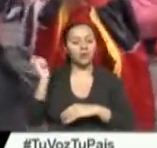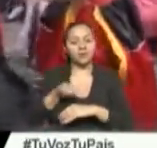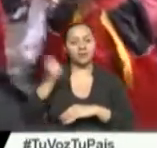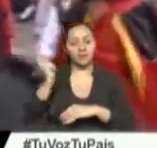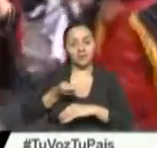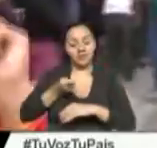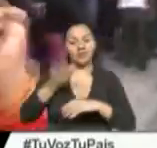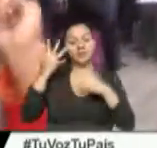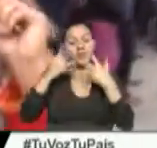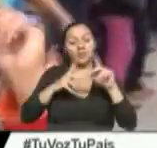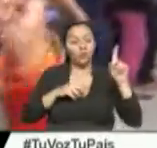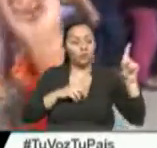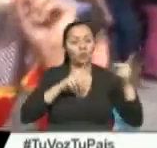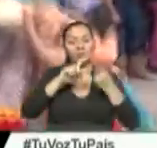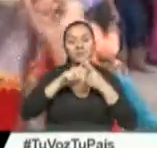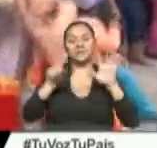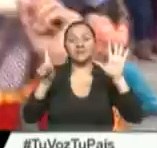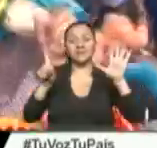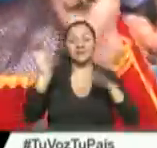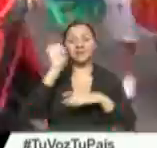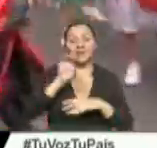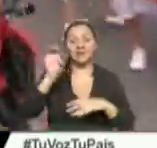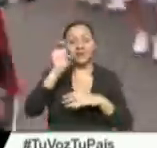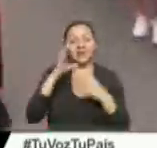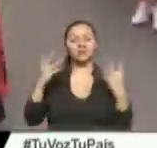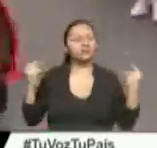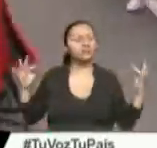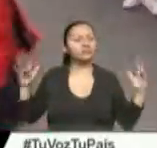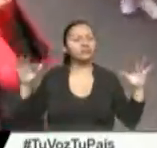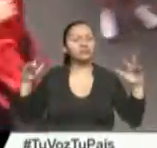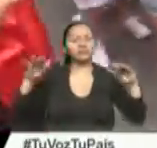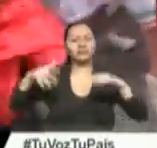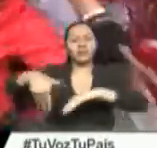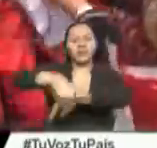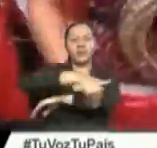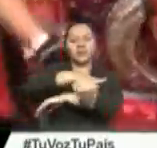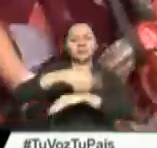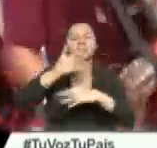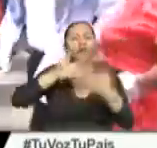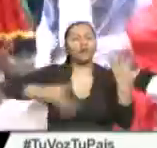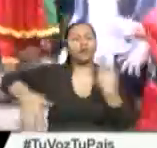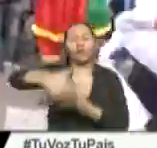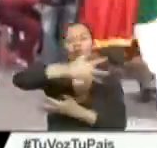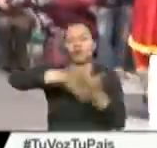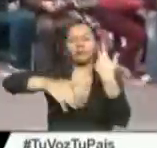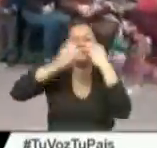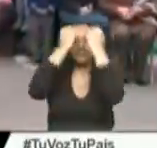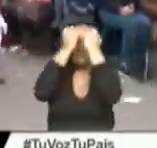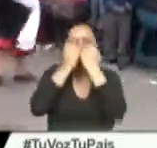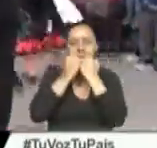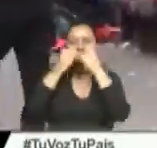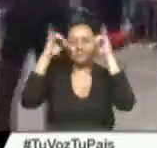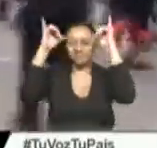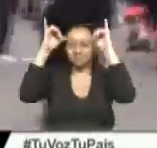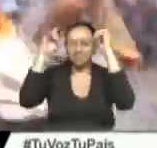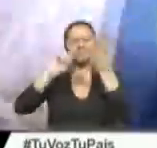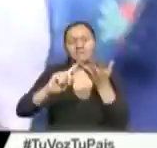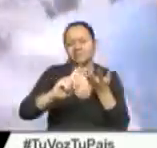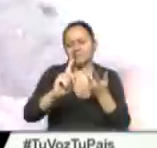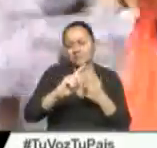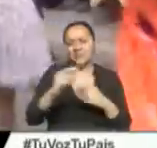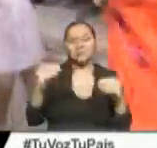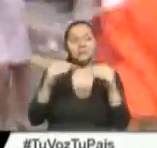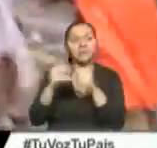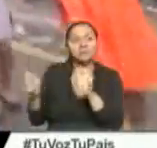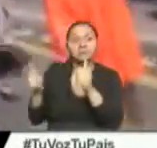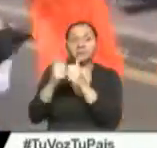enero, centenas de diablos inundan las calles de Píllaro con coloridas y elaboradas caretas. Y junto a ellos, las guarichas